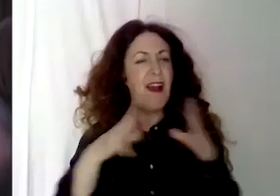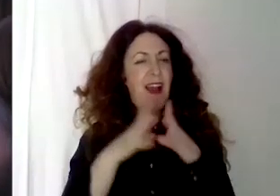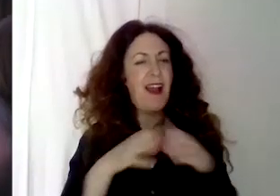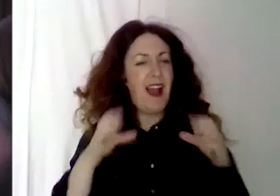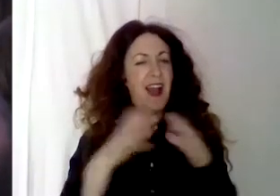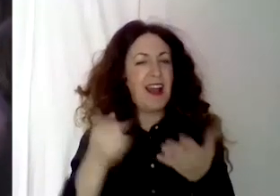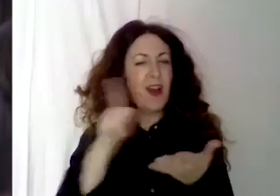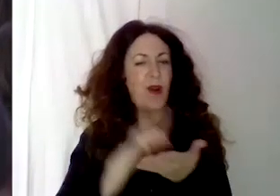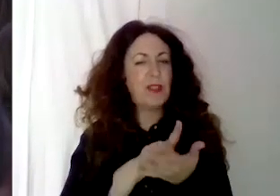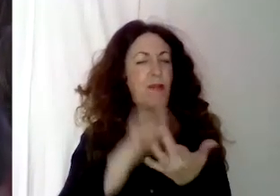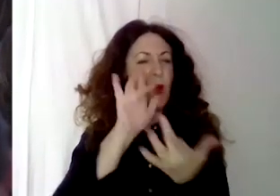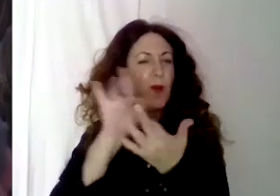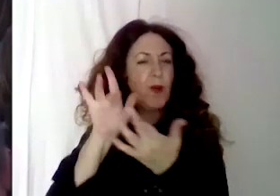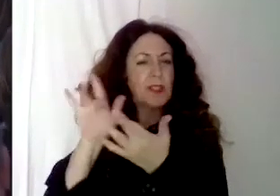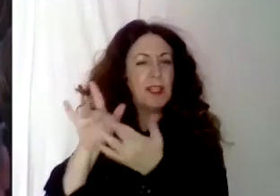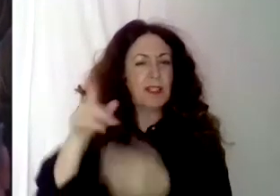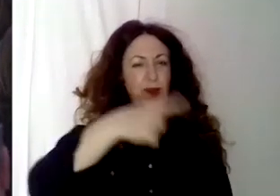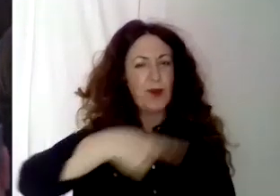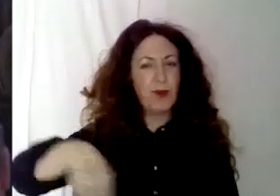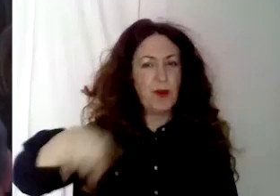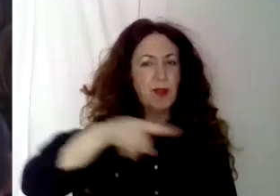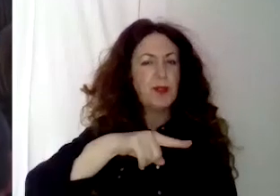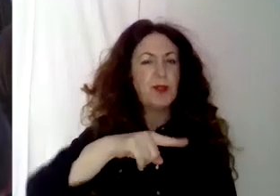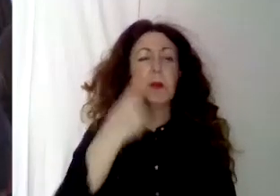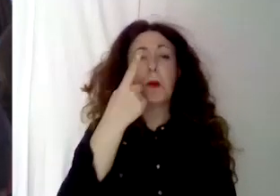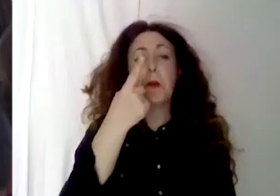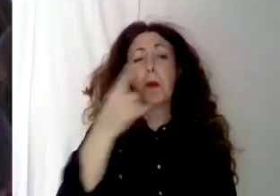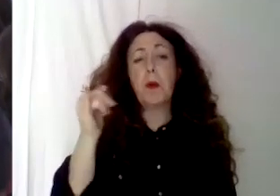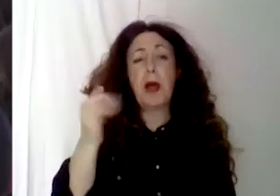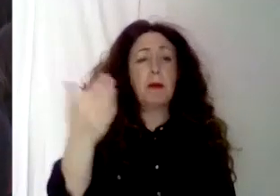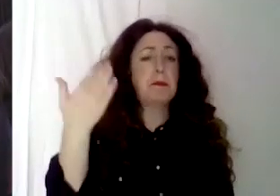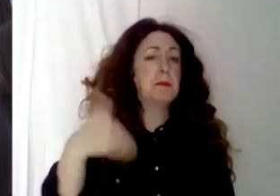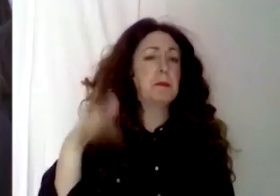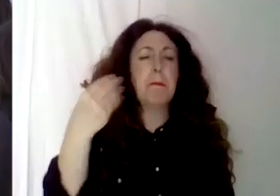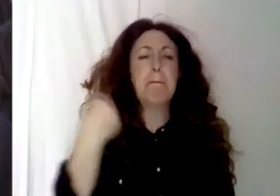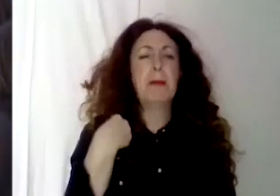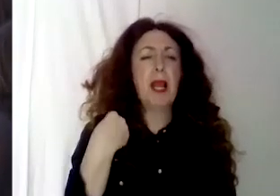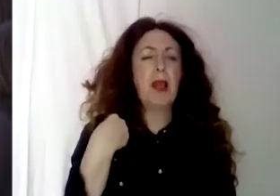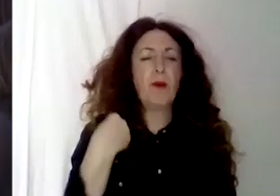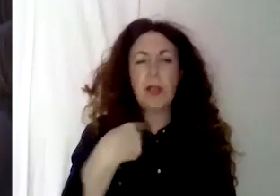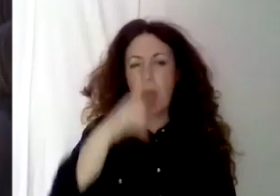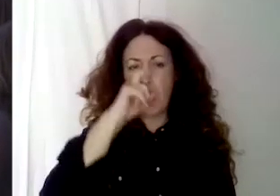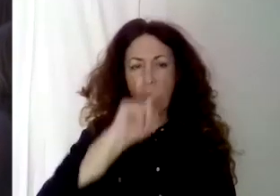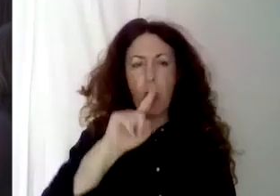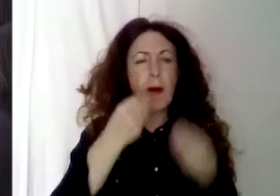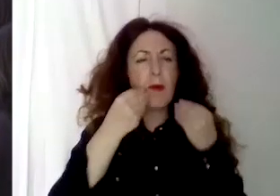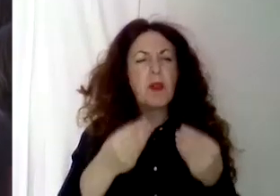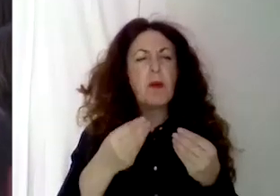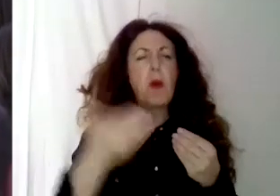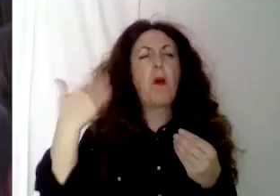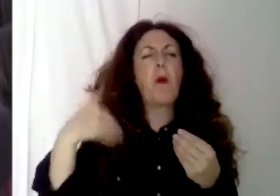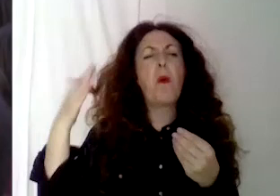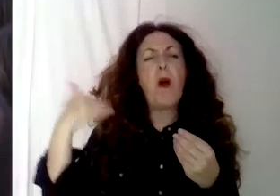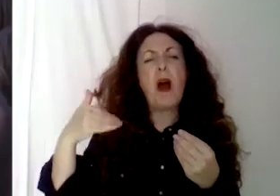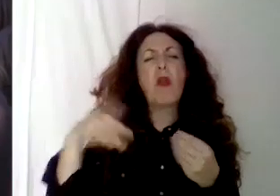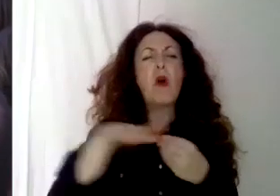me preguntaron, no recuerdo cuándo ni dónde, cuáles eran las tres cosas